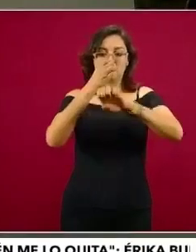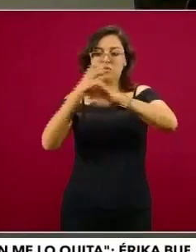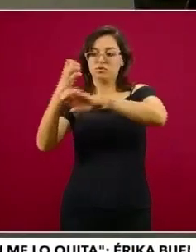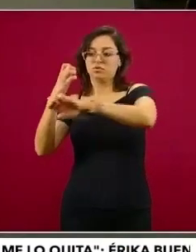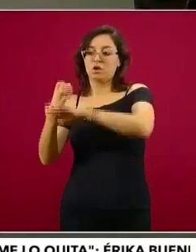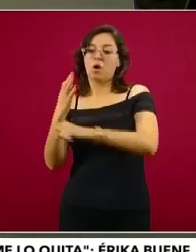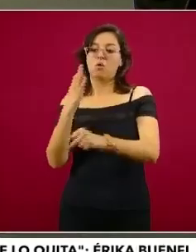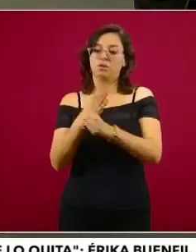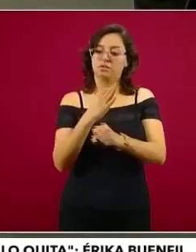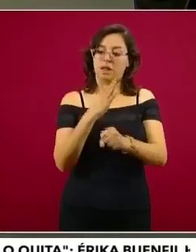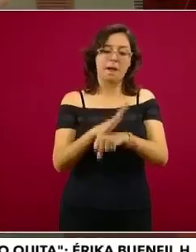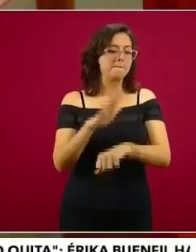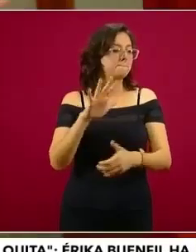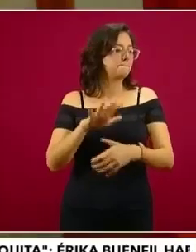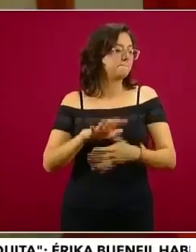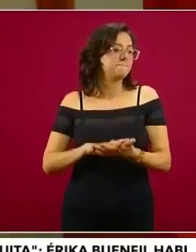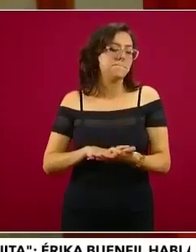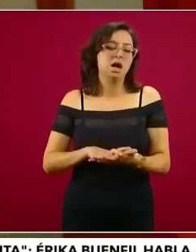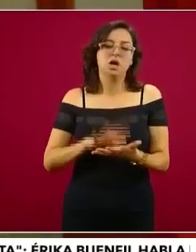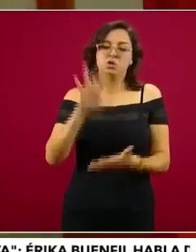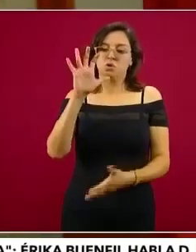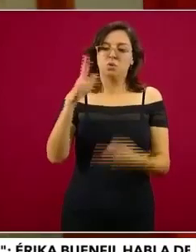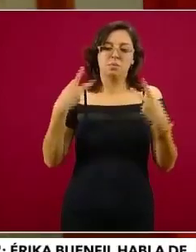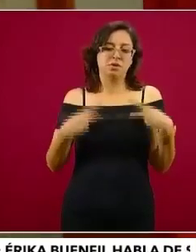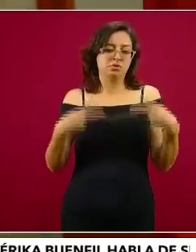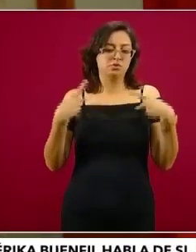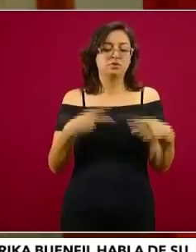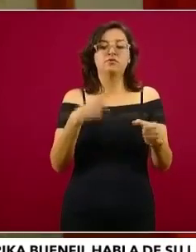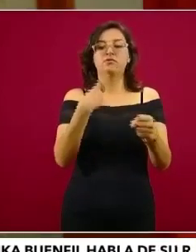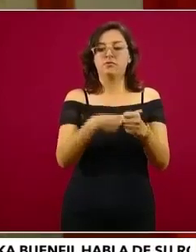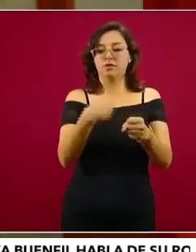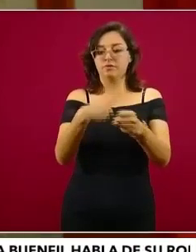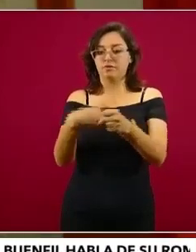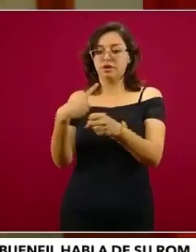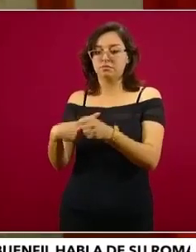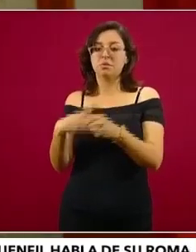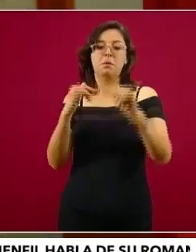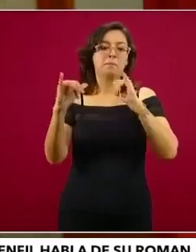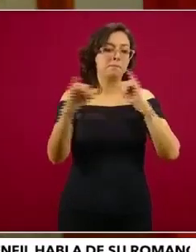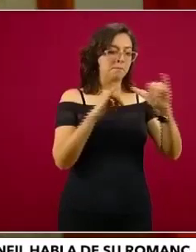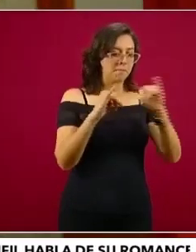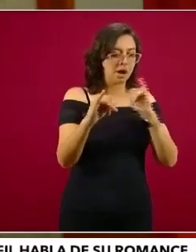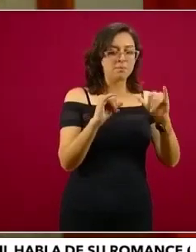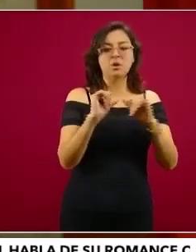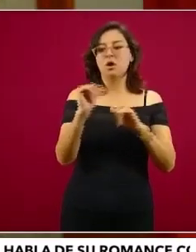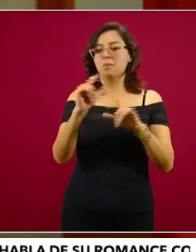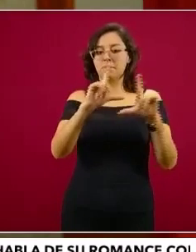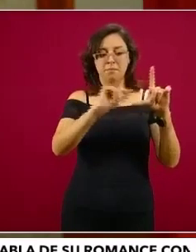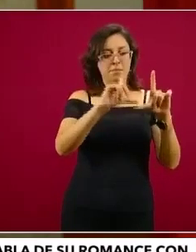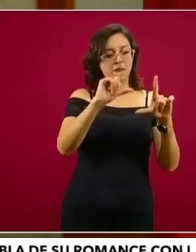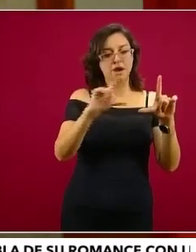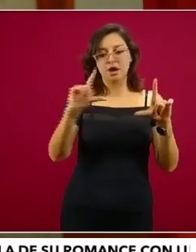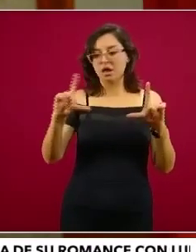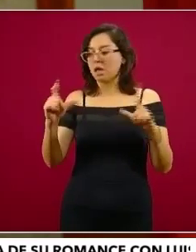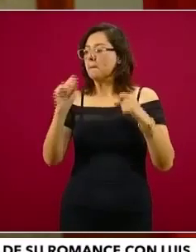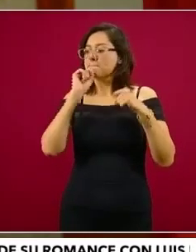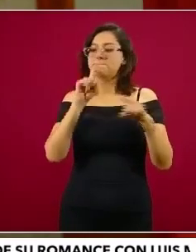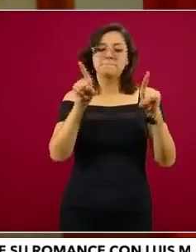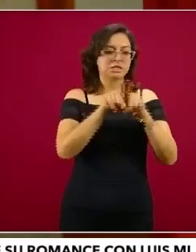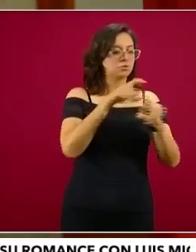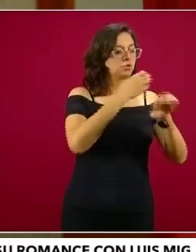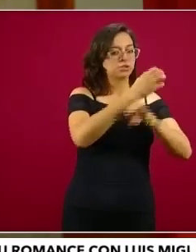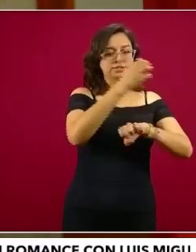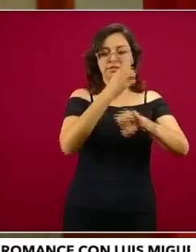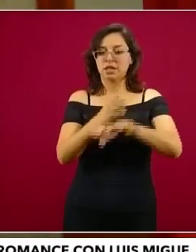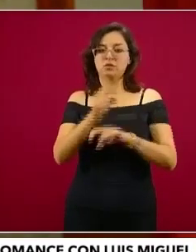se encuentran, como decíamos al principio, y comparándolos también con los mapas y con las otras barras, si recuerdan son los mismos estados que